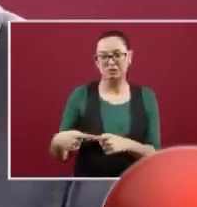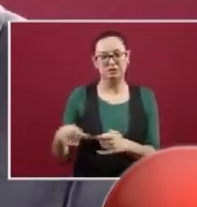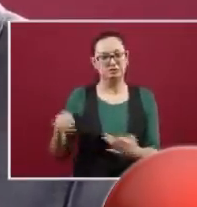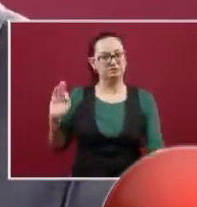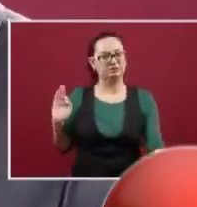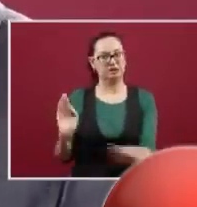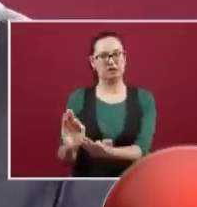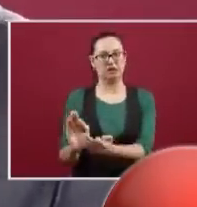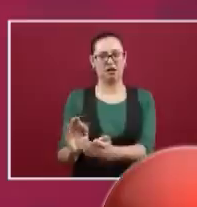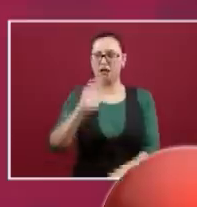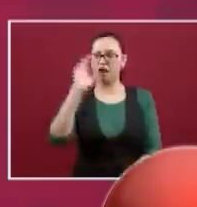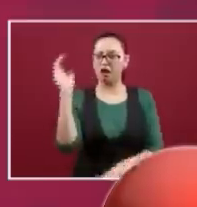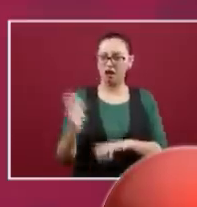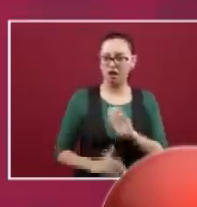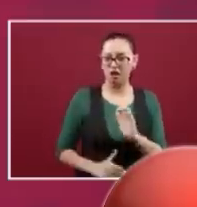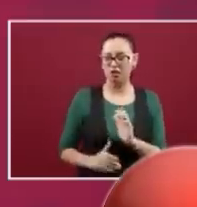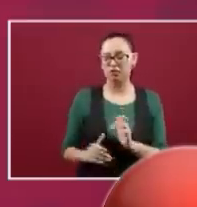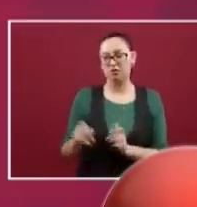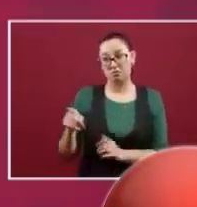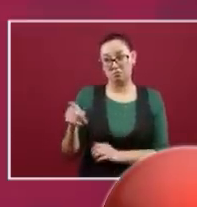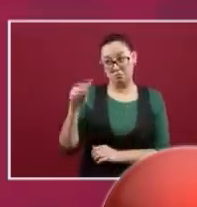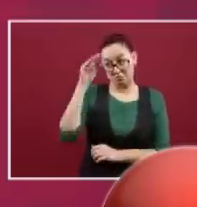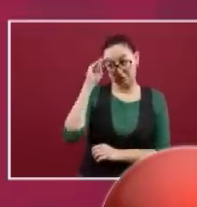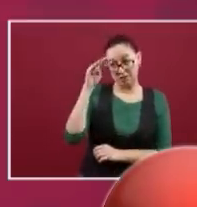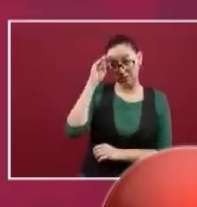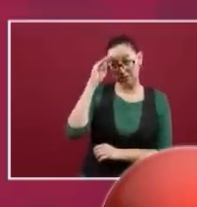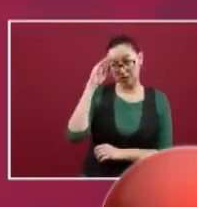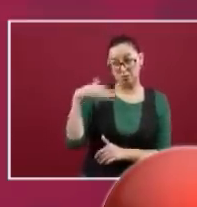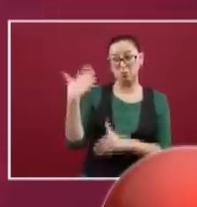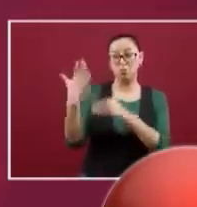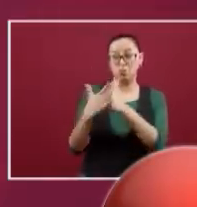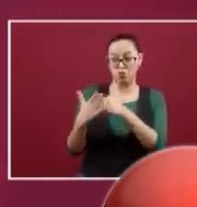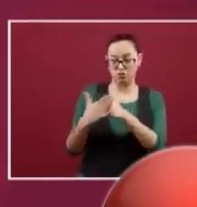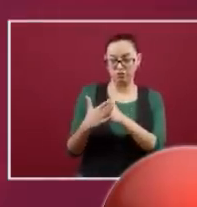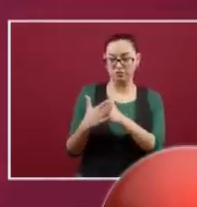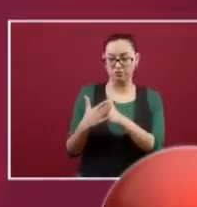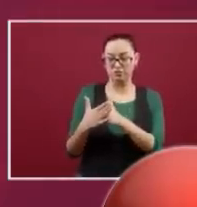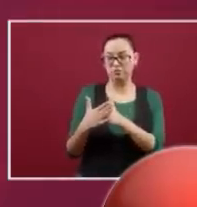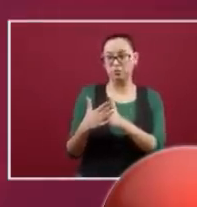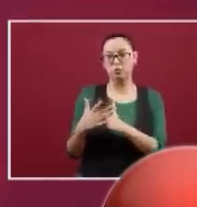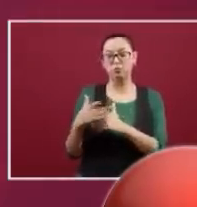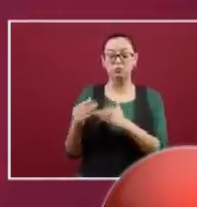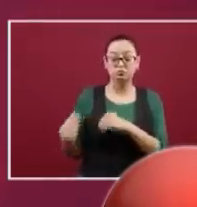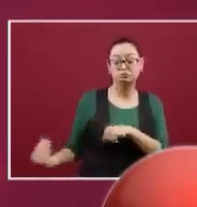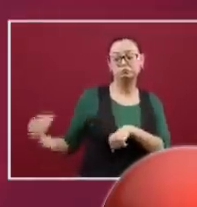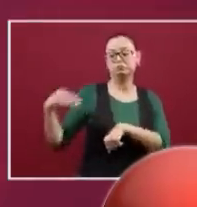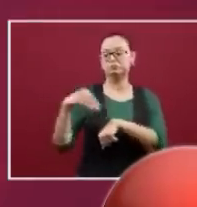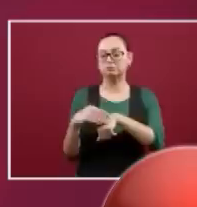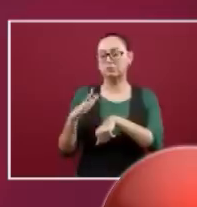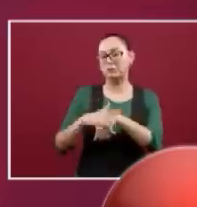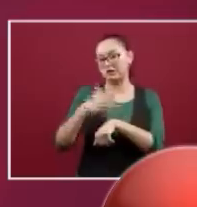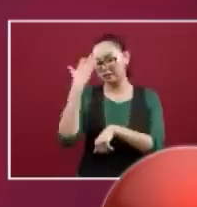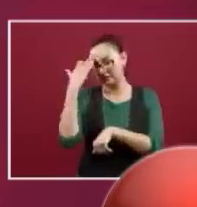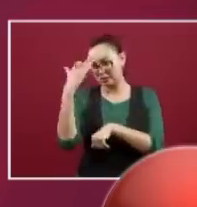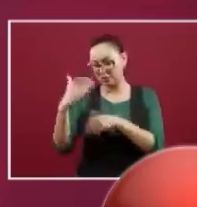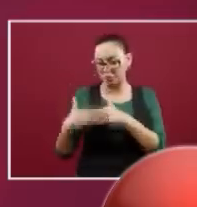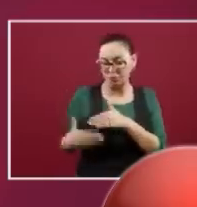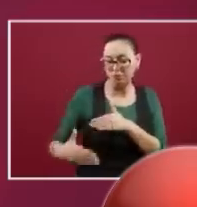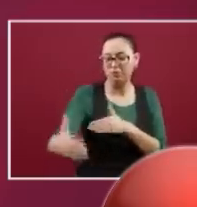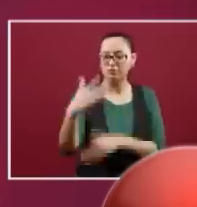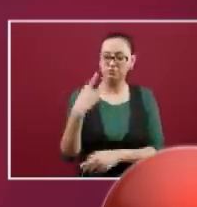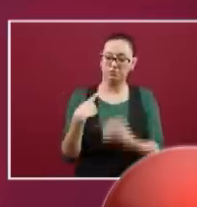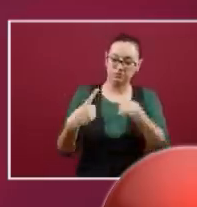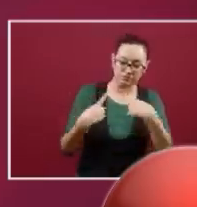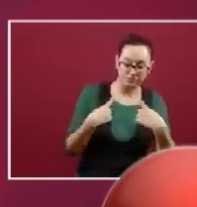el tiempo, si están pensando en convocar a periodos extraordinarios en donde se puedan llevar a